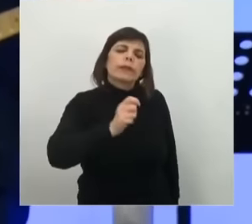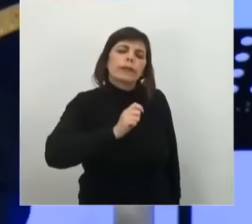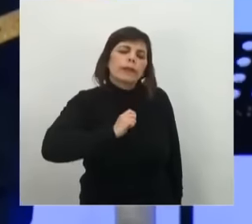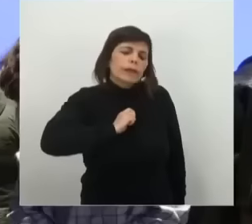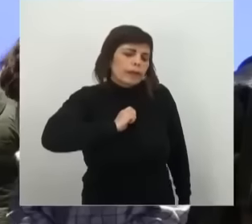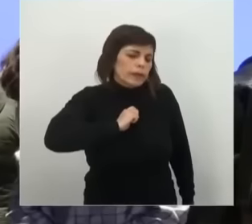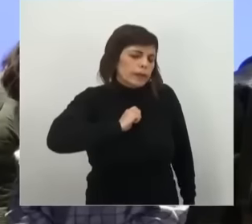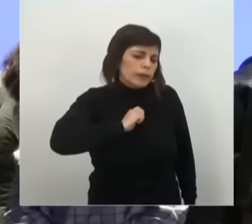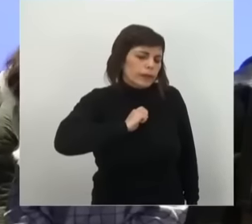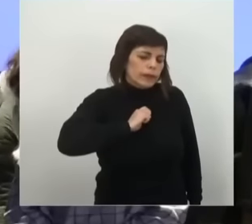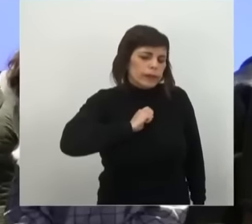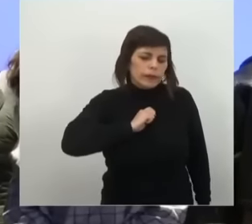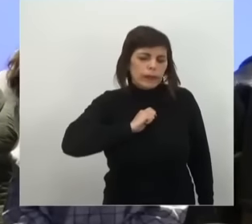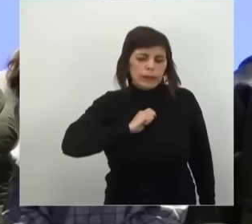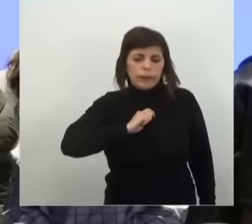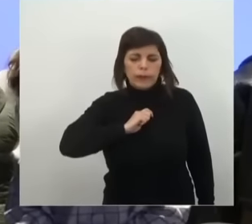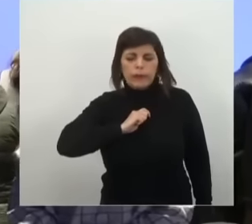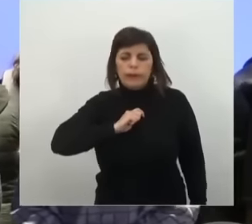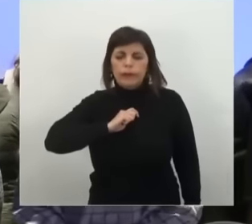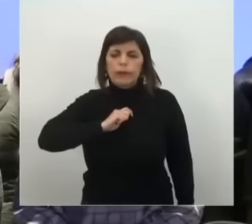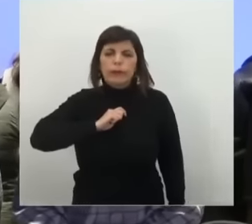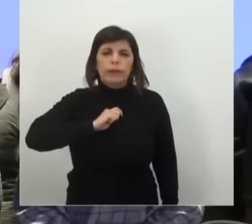vida aleluya